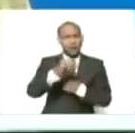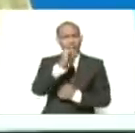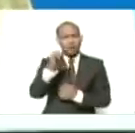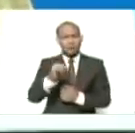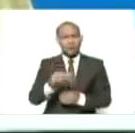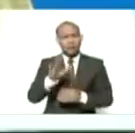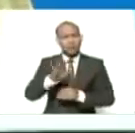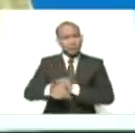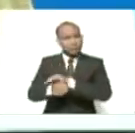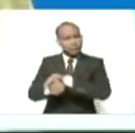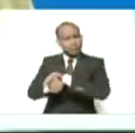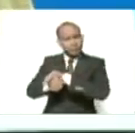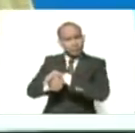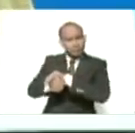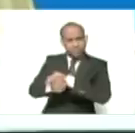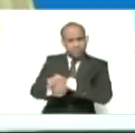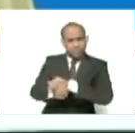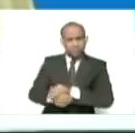ralentizado.